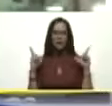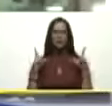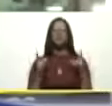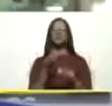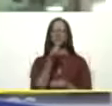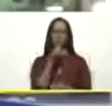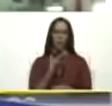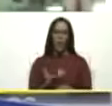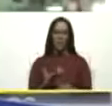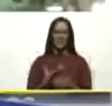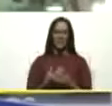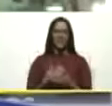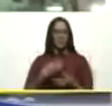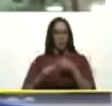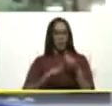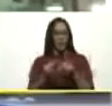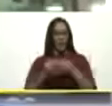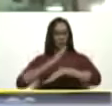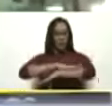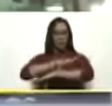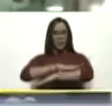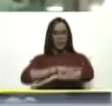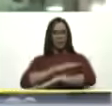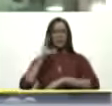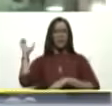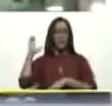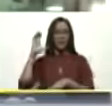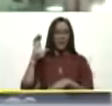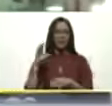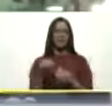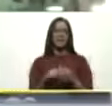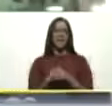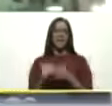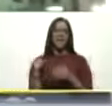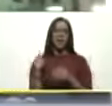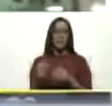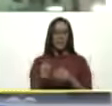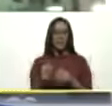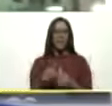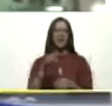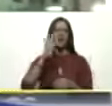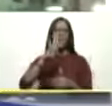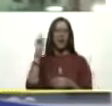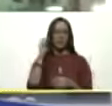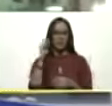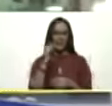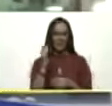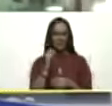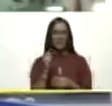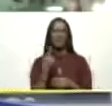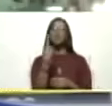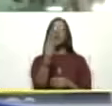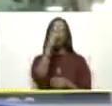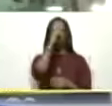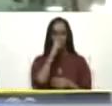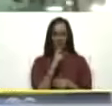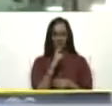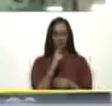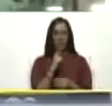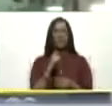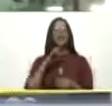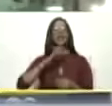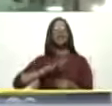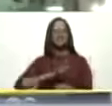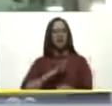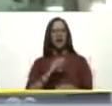optimistas de lo que es el comportamiento del país en el primer cuatrimestre de un año que está